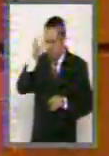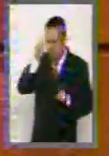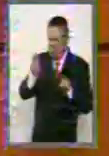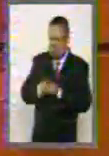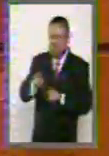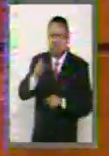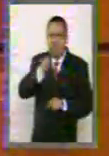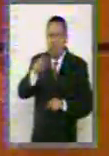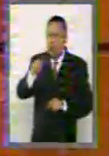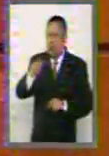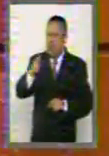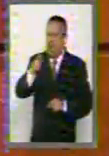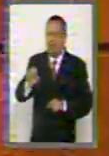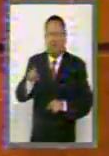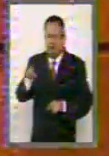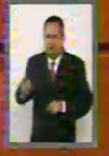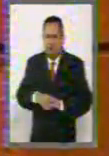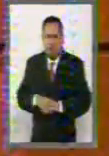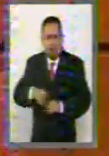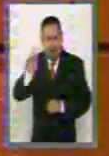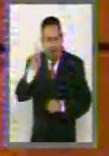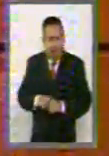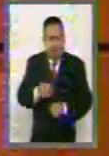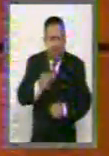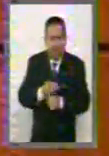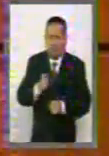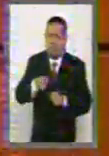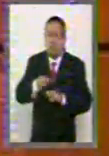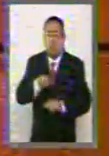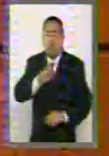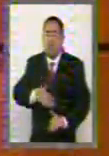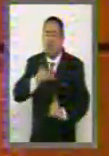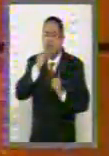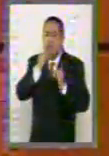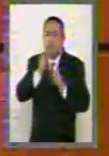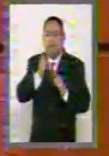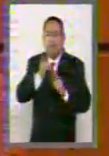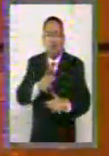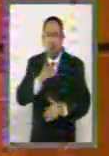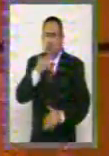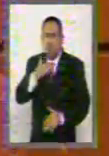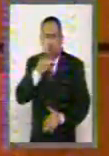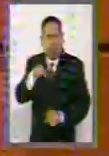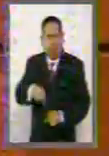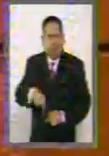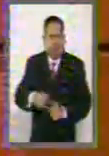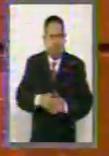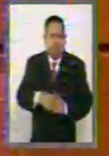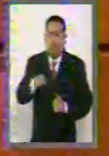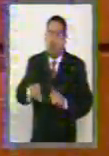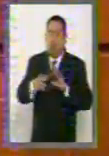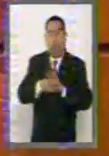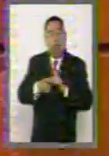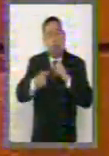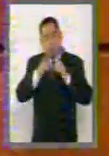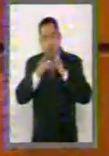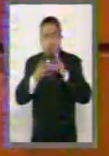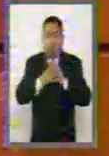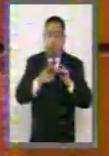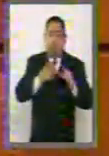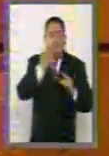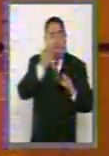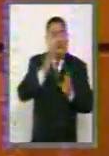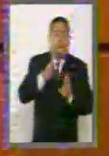Tagle. Es verdaderamente tramposo querer hacer de este un debate de